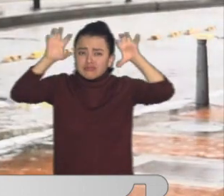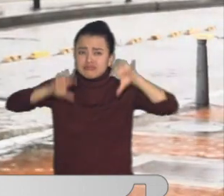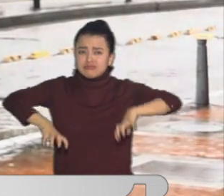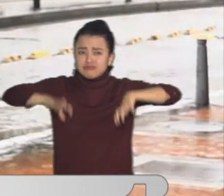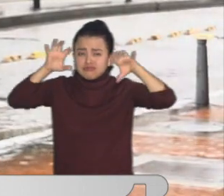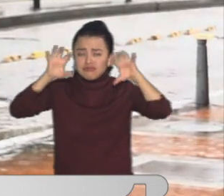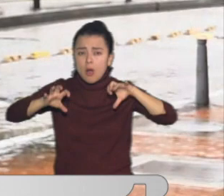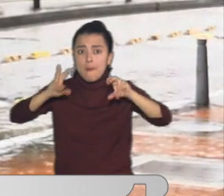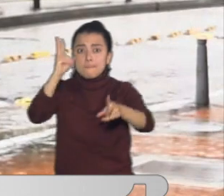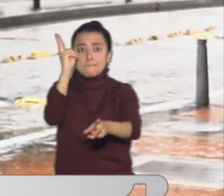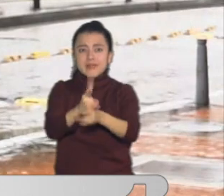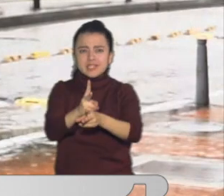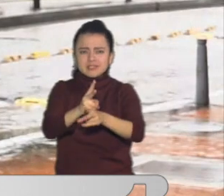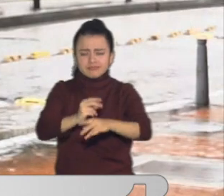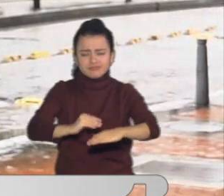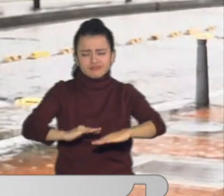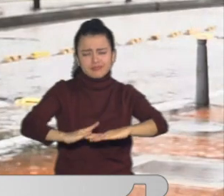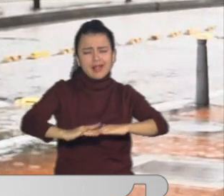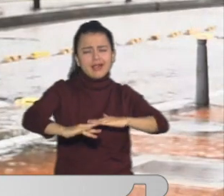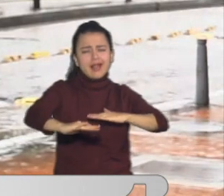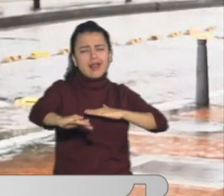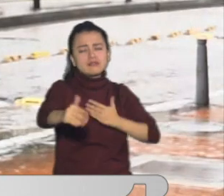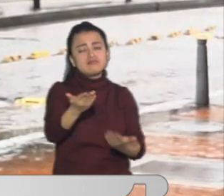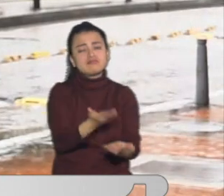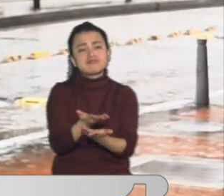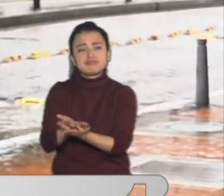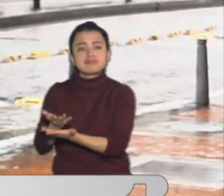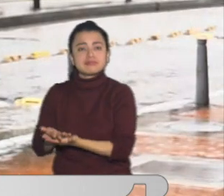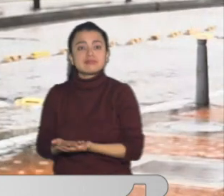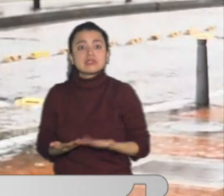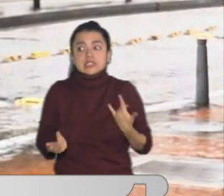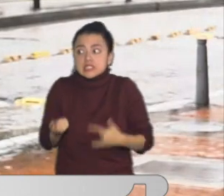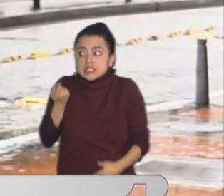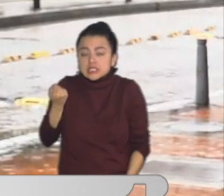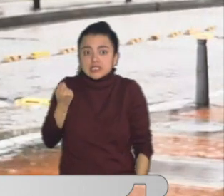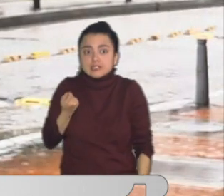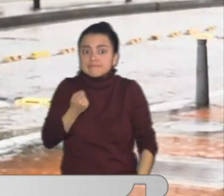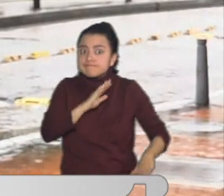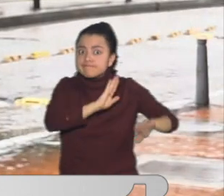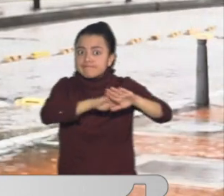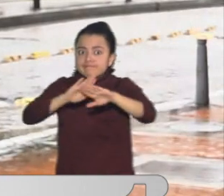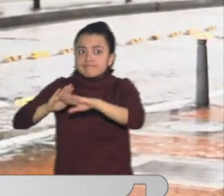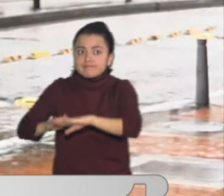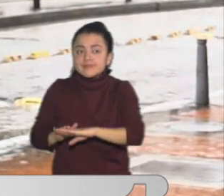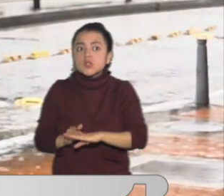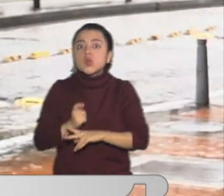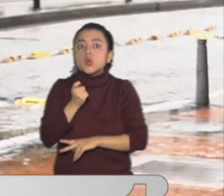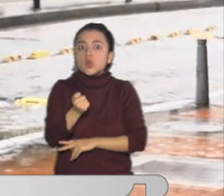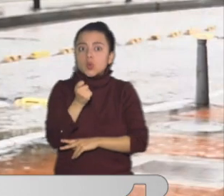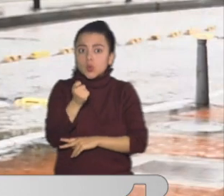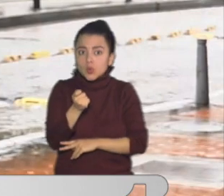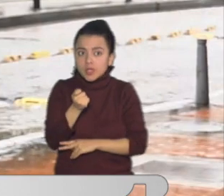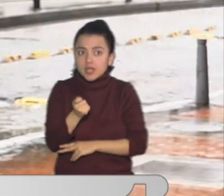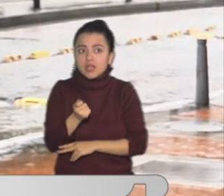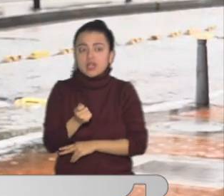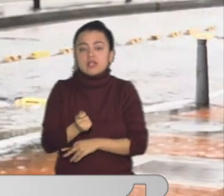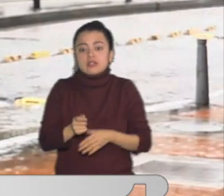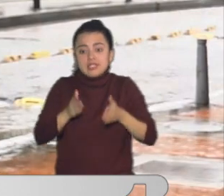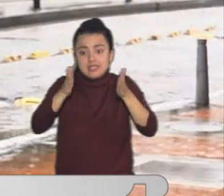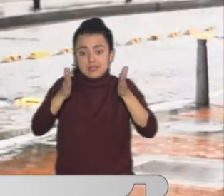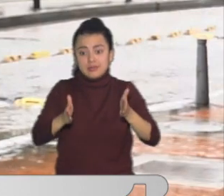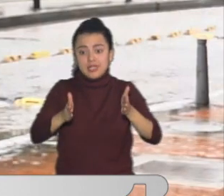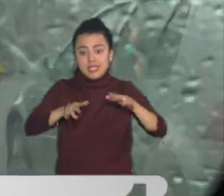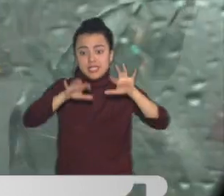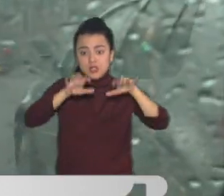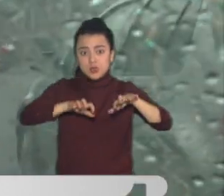lo que crea algunas afectaciones en la ciudad. Y es que hace poco el IDIGER entregó un balance sobre las afectaciones que ha traído esta primera temporada de